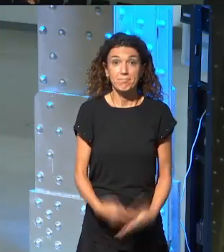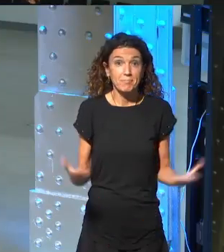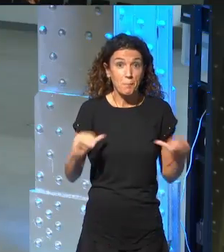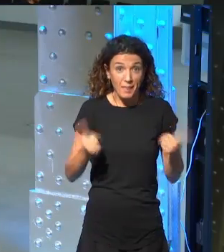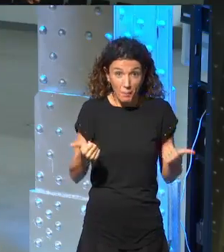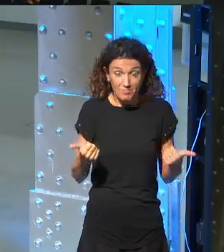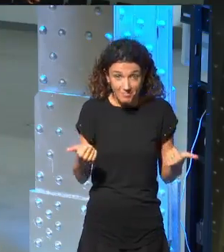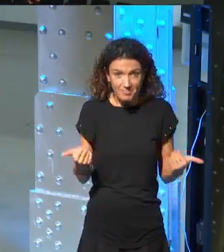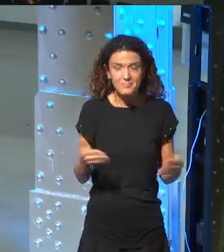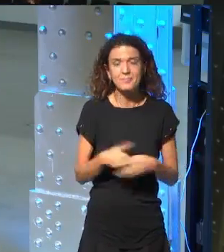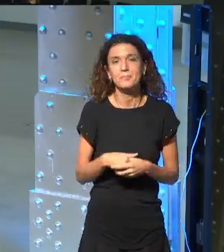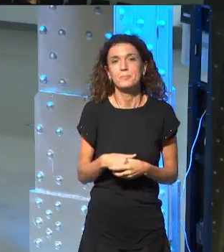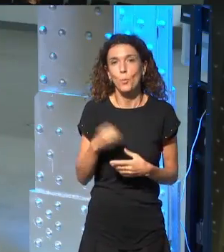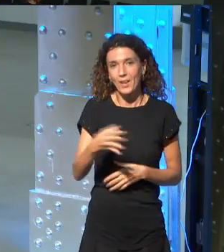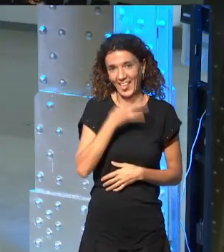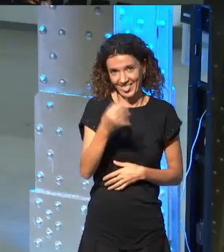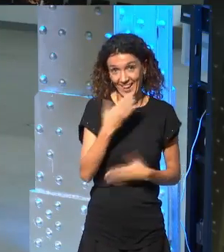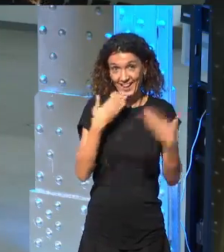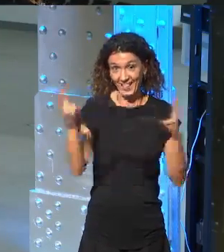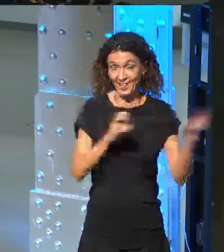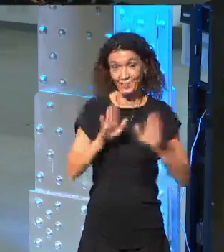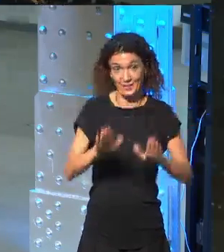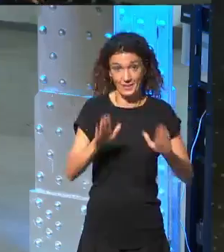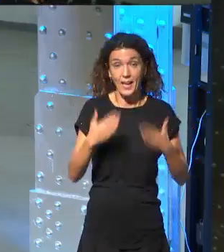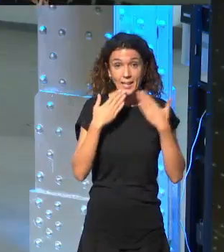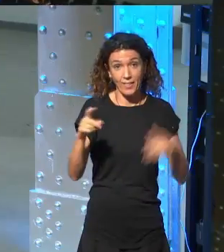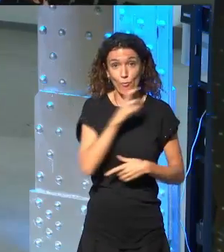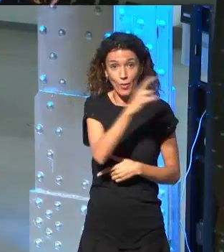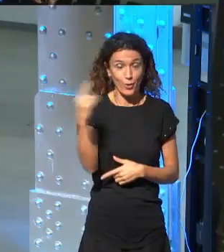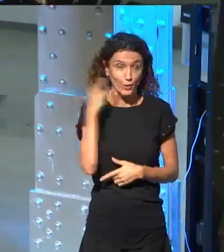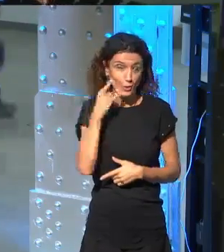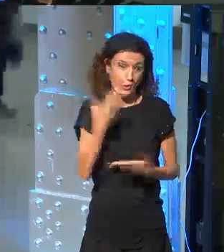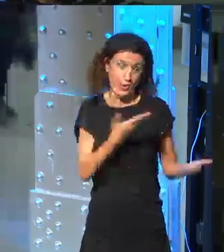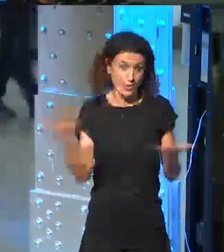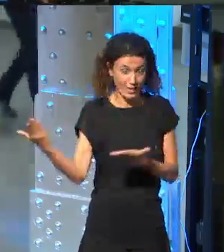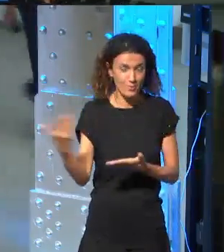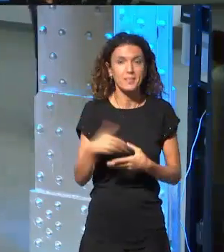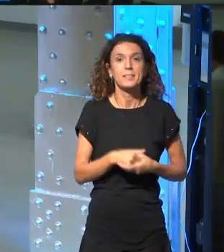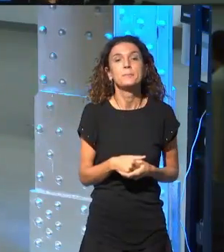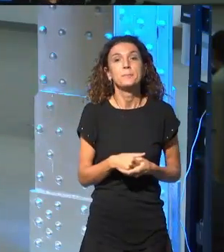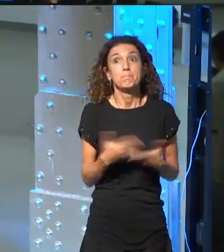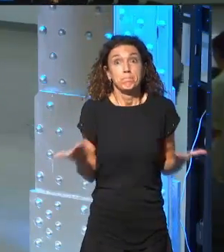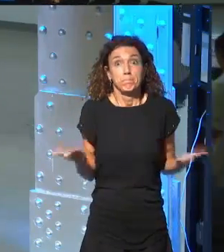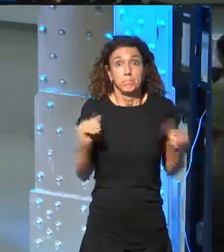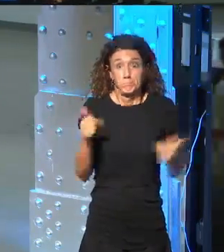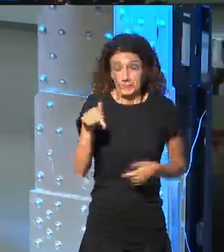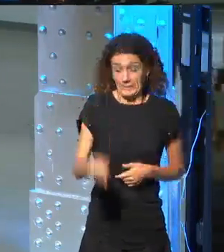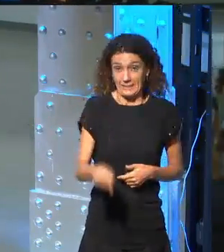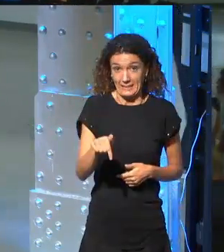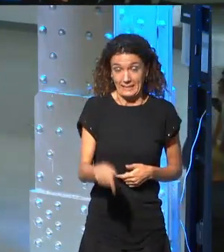Bueno, empezamos, ¿no? Buenas tardes, gracias por venir, gracias a la Fundación por invitarnos. Y bueno, estamos